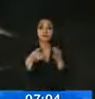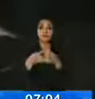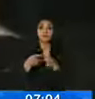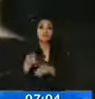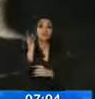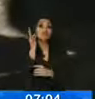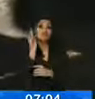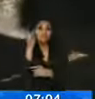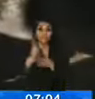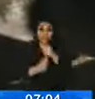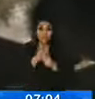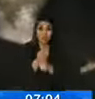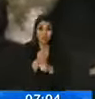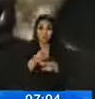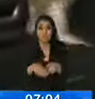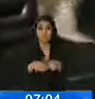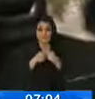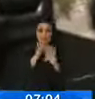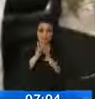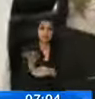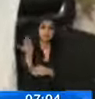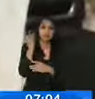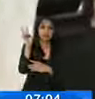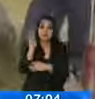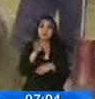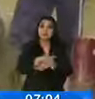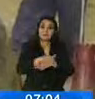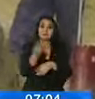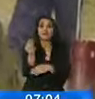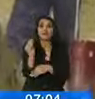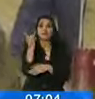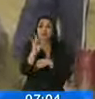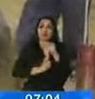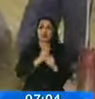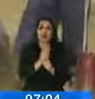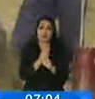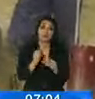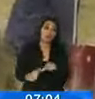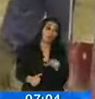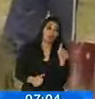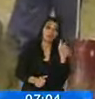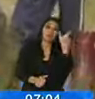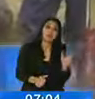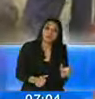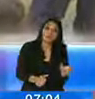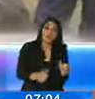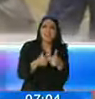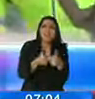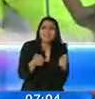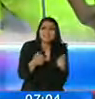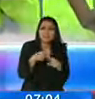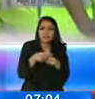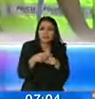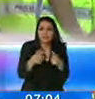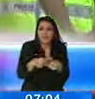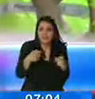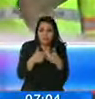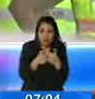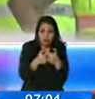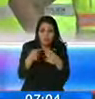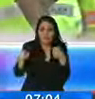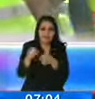22 días, un viernes en la tarde. La joven de 18 años presuntamente fue atacada por quien sería su expareja. Una herida a la altura del